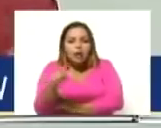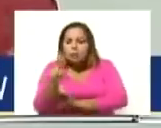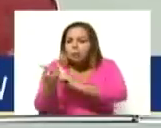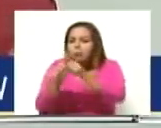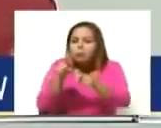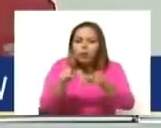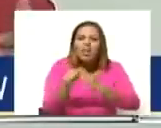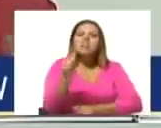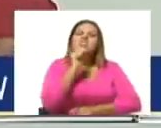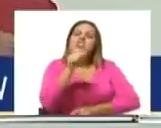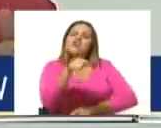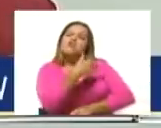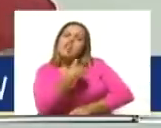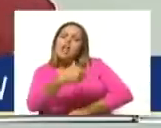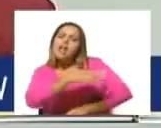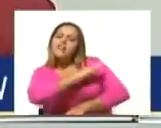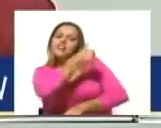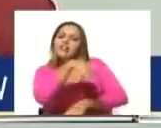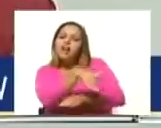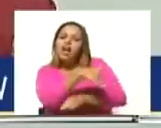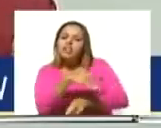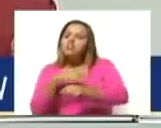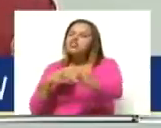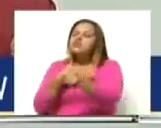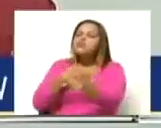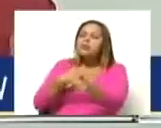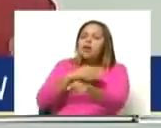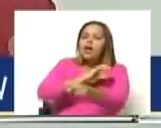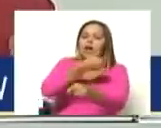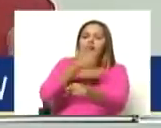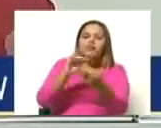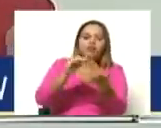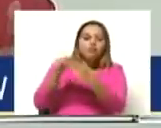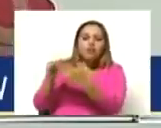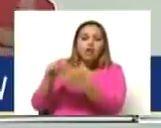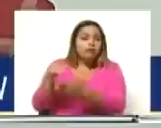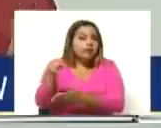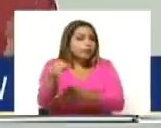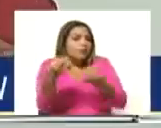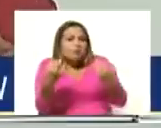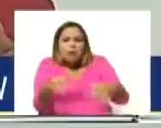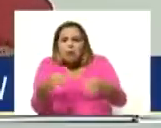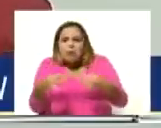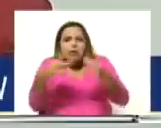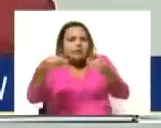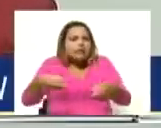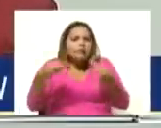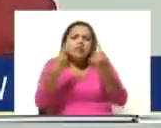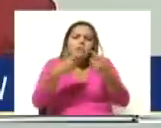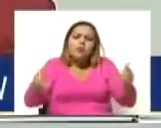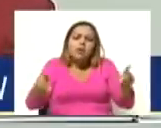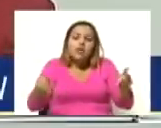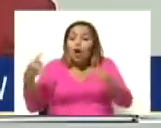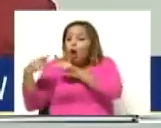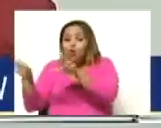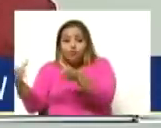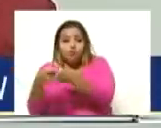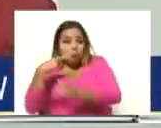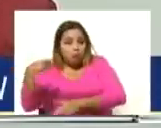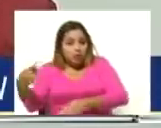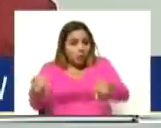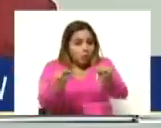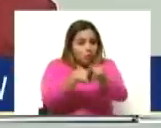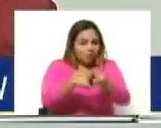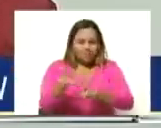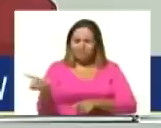quiénes van a ser sus jefes de calle, jefes de comunidad, es un ejercicio de verdadera democracia. Eso no lo hace más ningún otro partido.